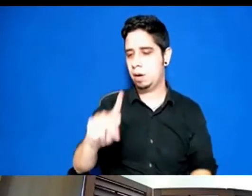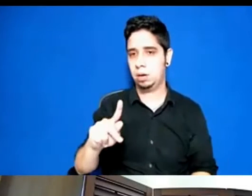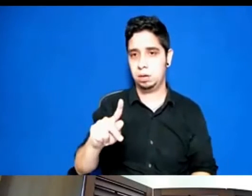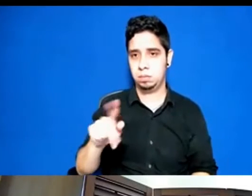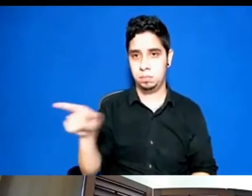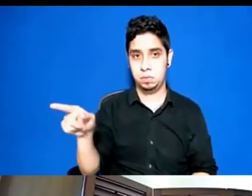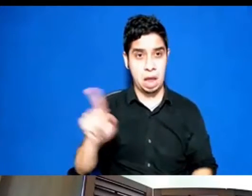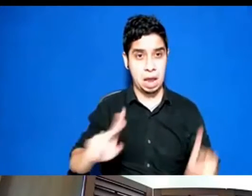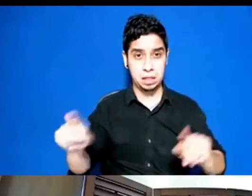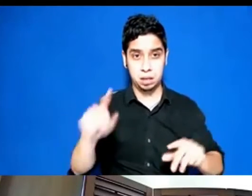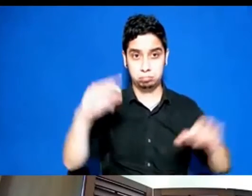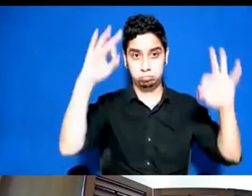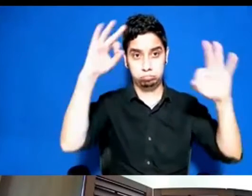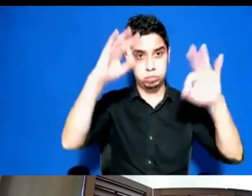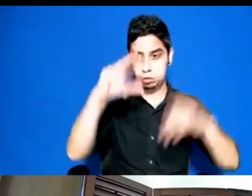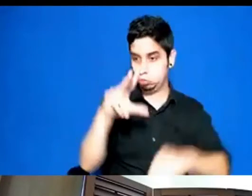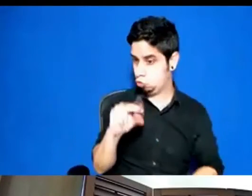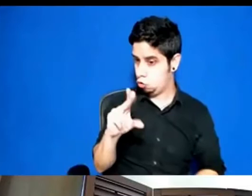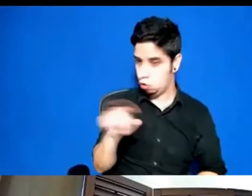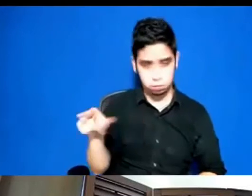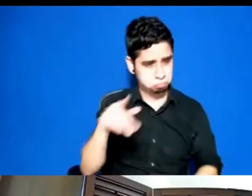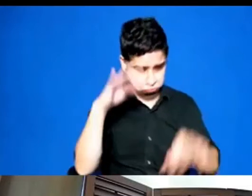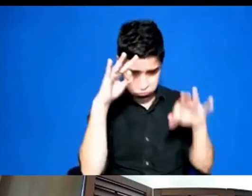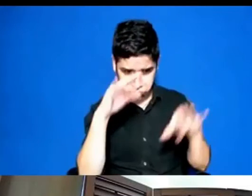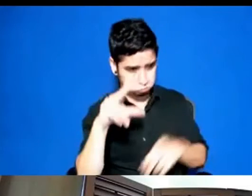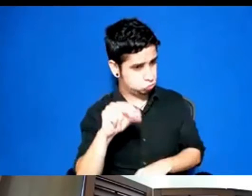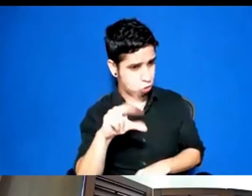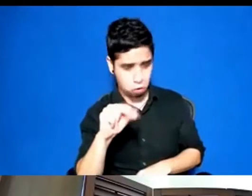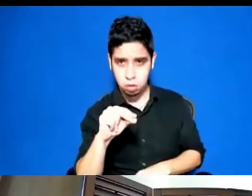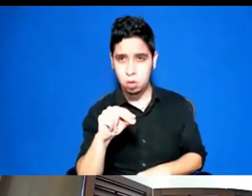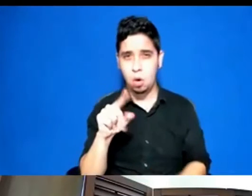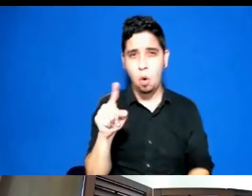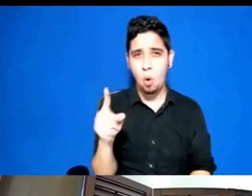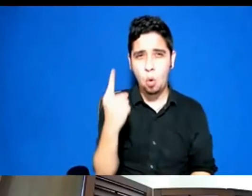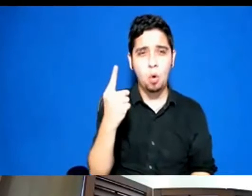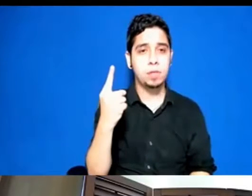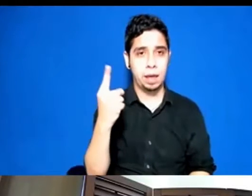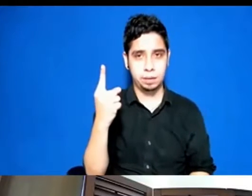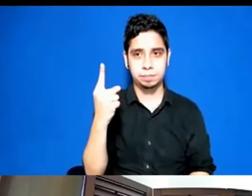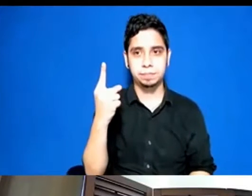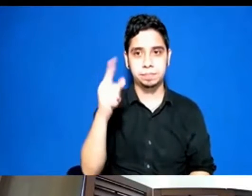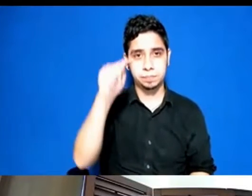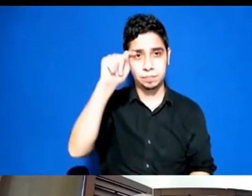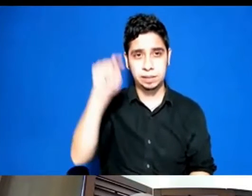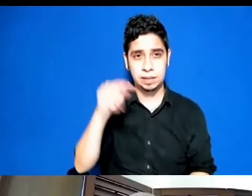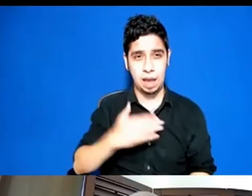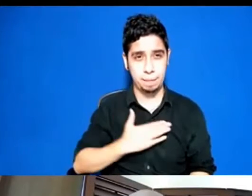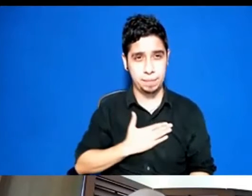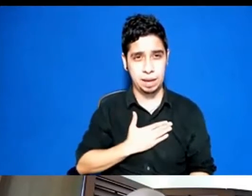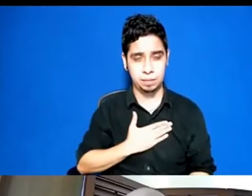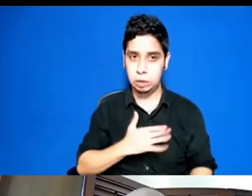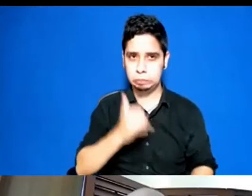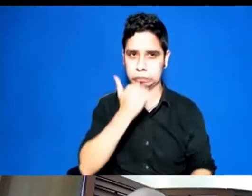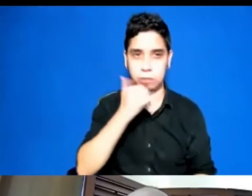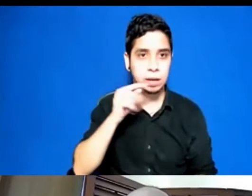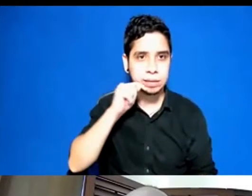no sabía. No, claro que no. Excepto una tía mía que tiene 95 años, que yo le dije,